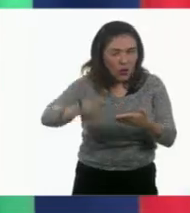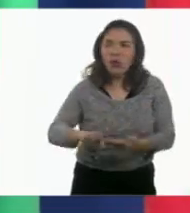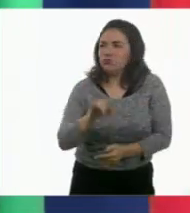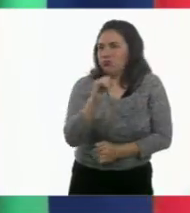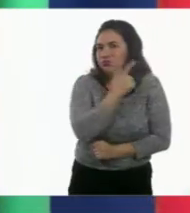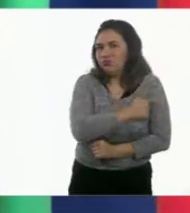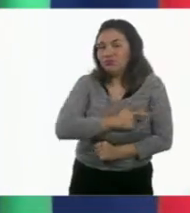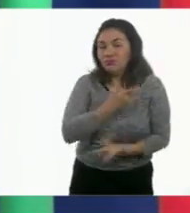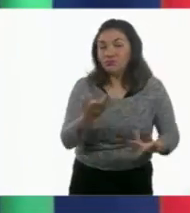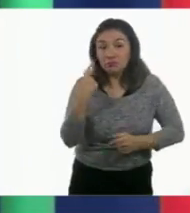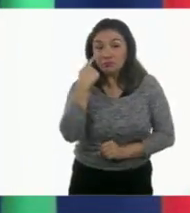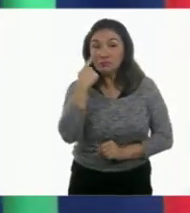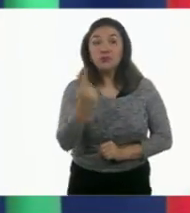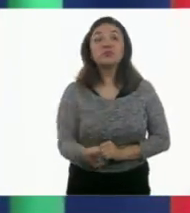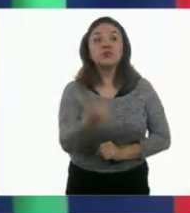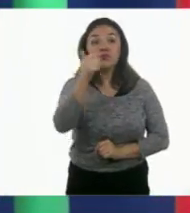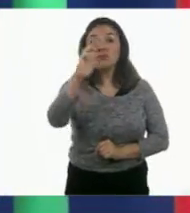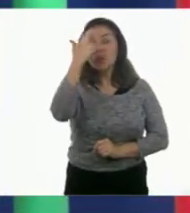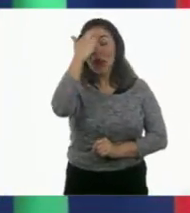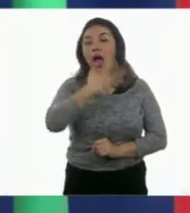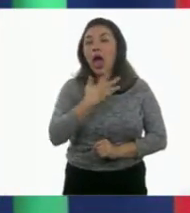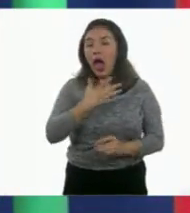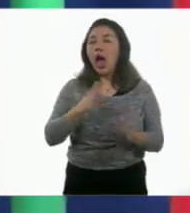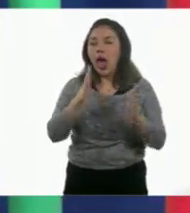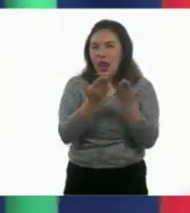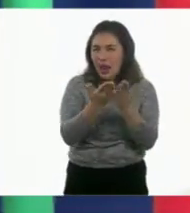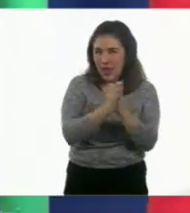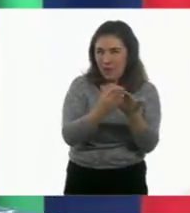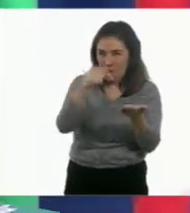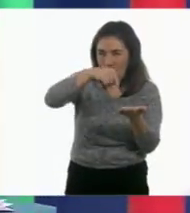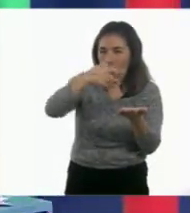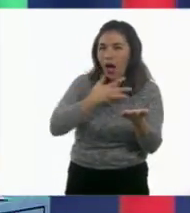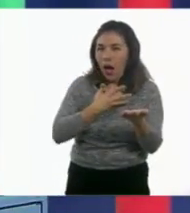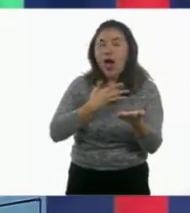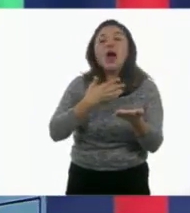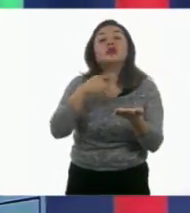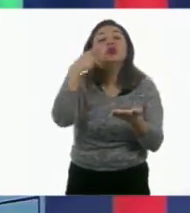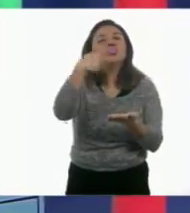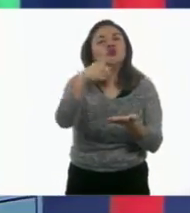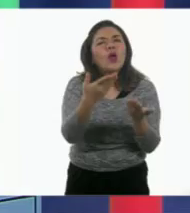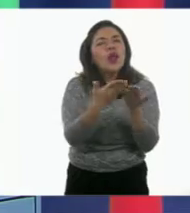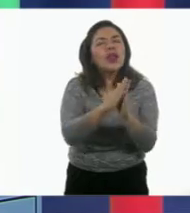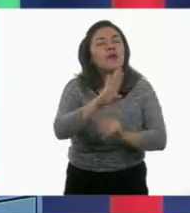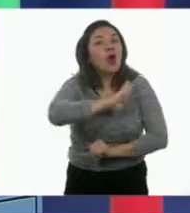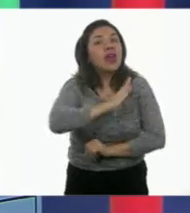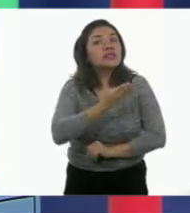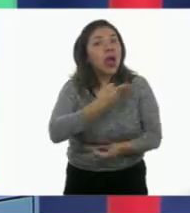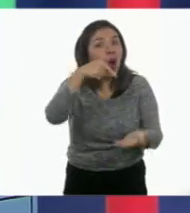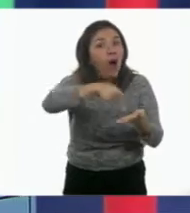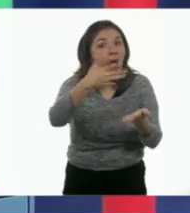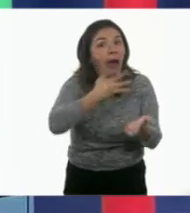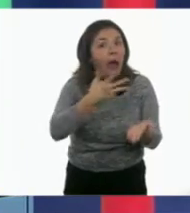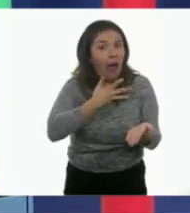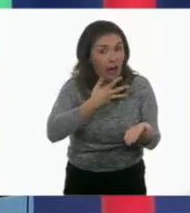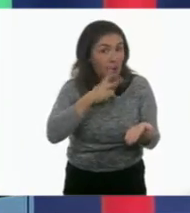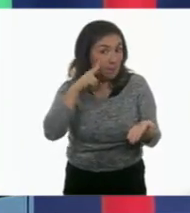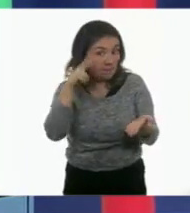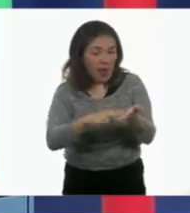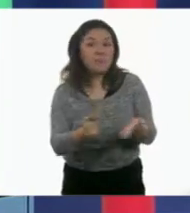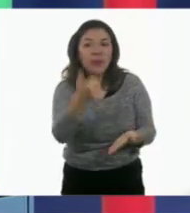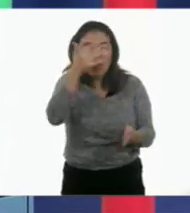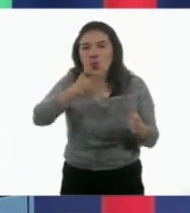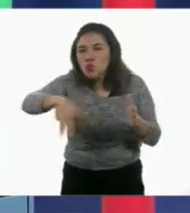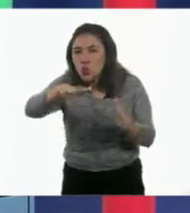sí. Mira, recuerda que hay una lectura respecto a esto en el libro de español. Excelente. Primero